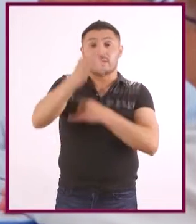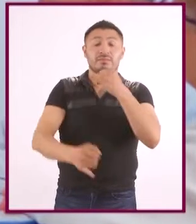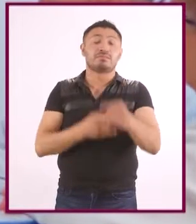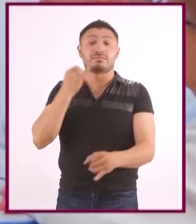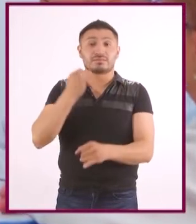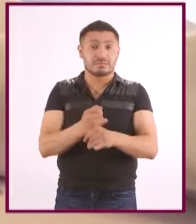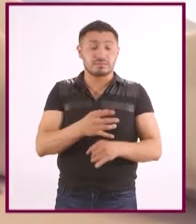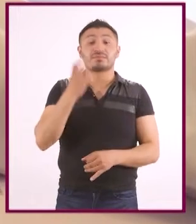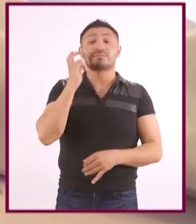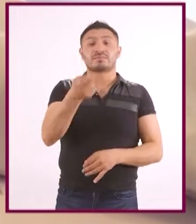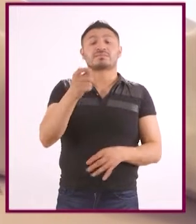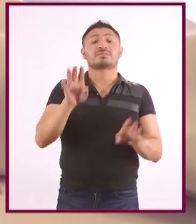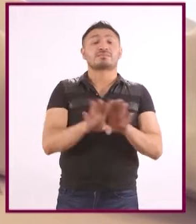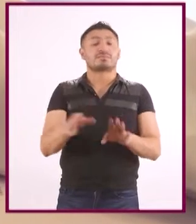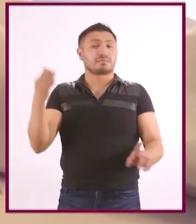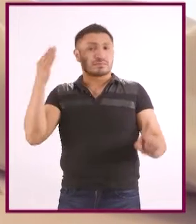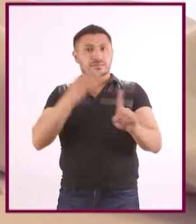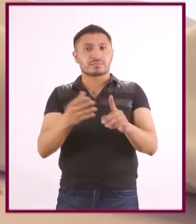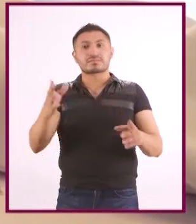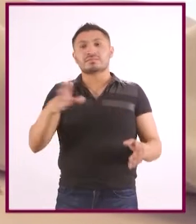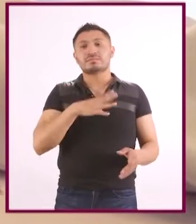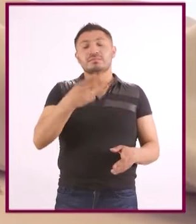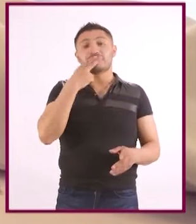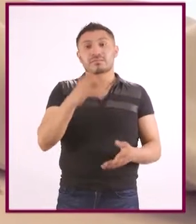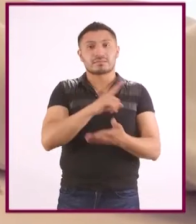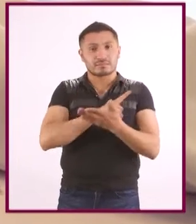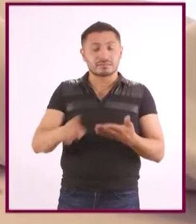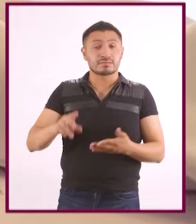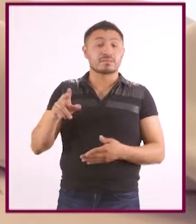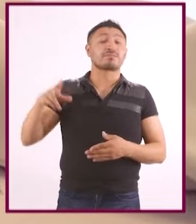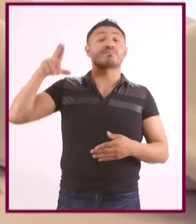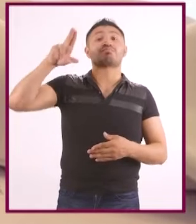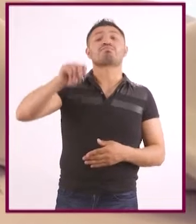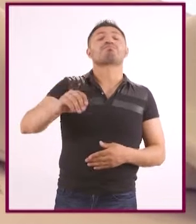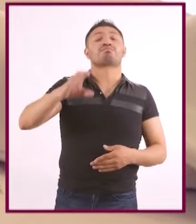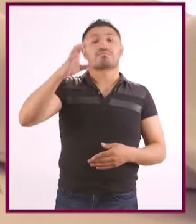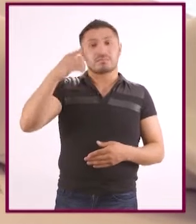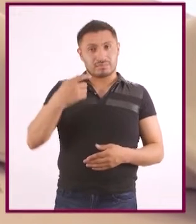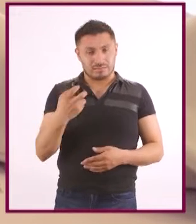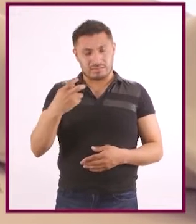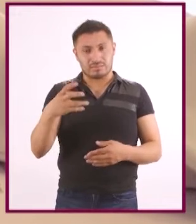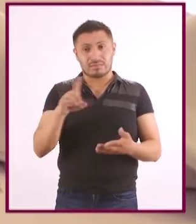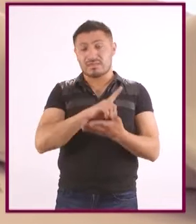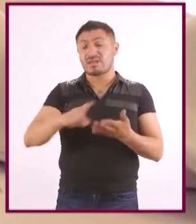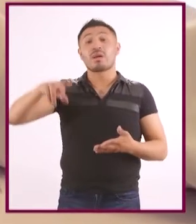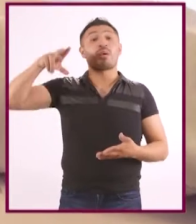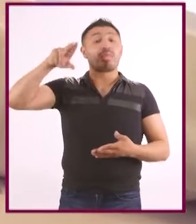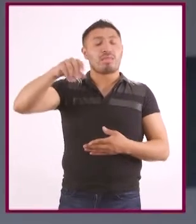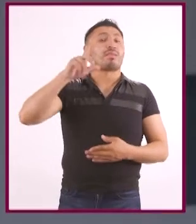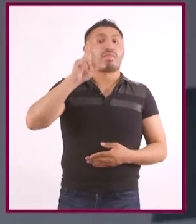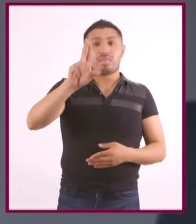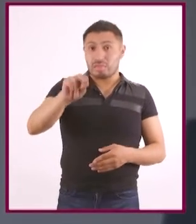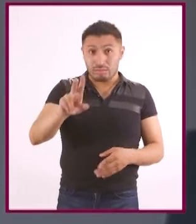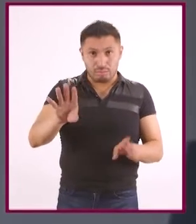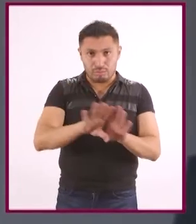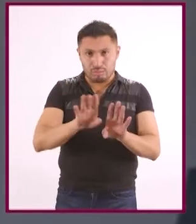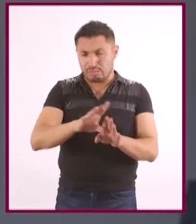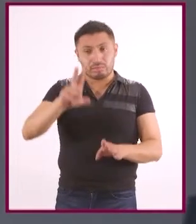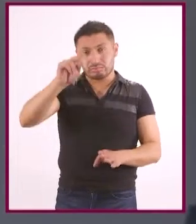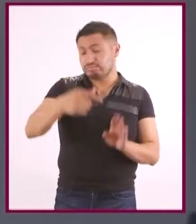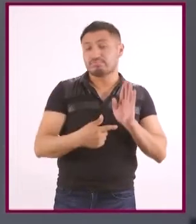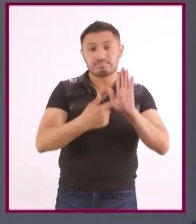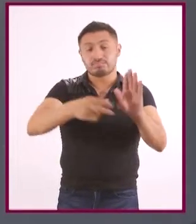internacionalmente. Esto con el fin de que el ejercicio de la objeción de conciencia no derive en la no presentación o